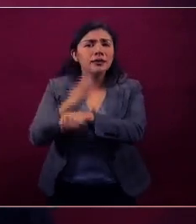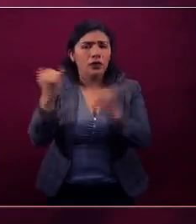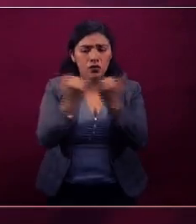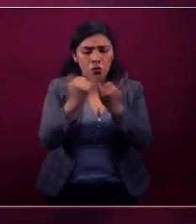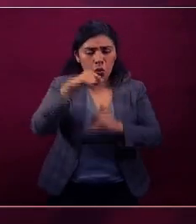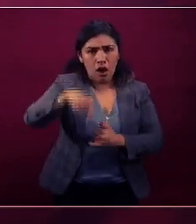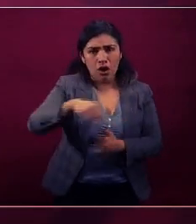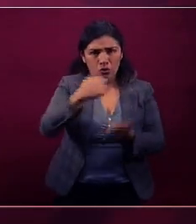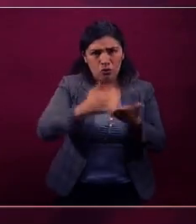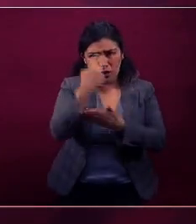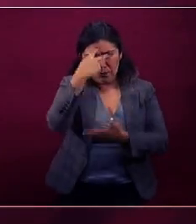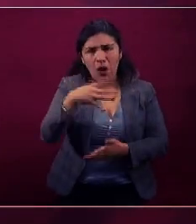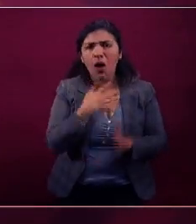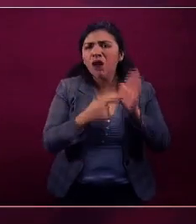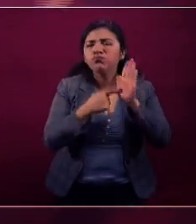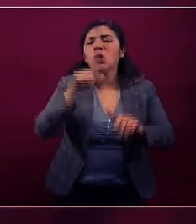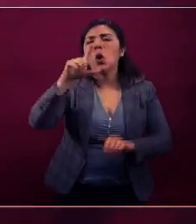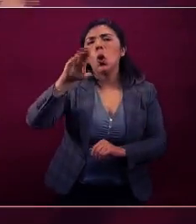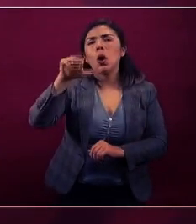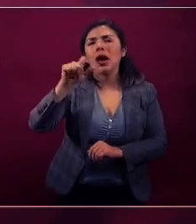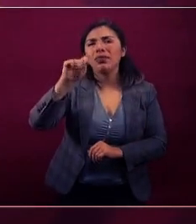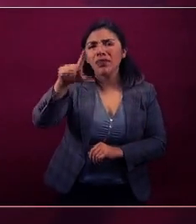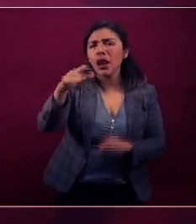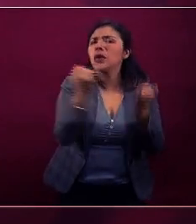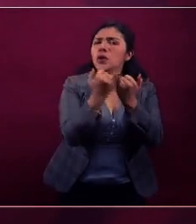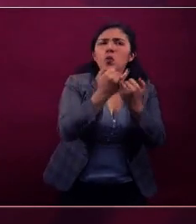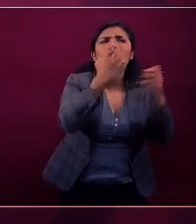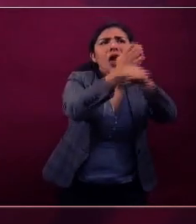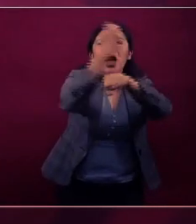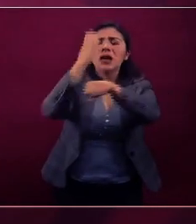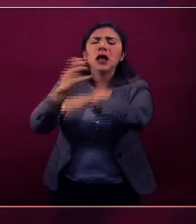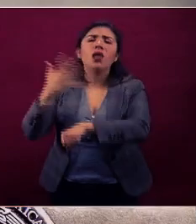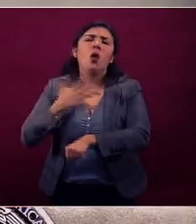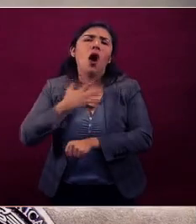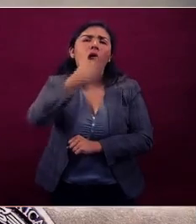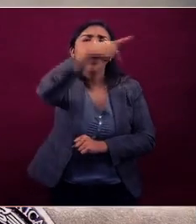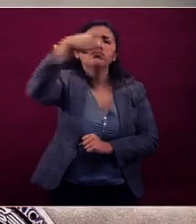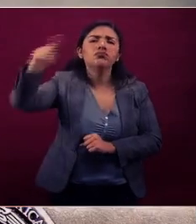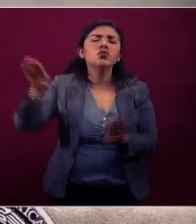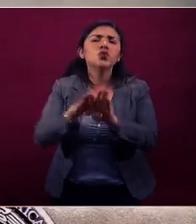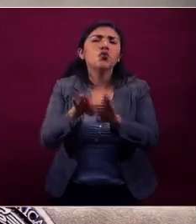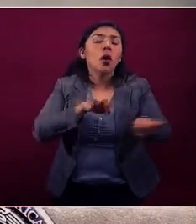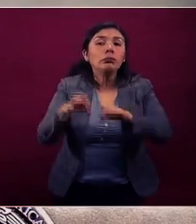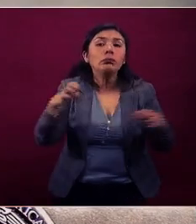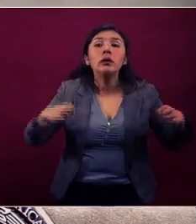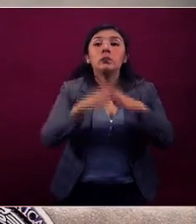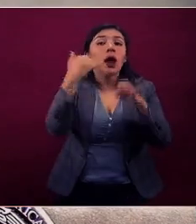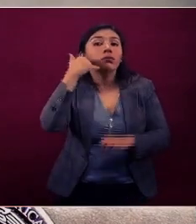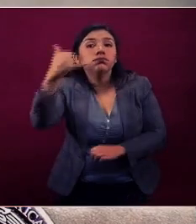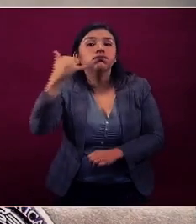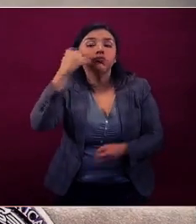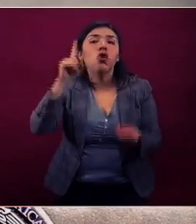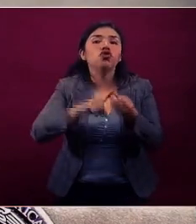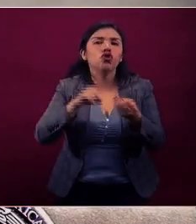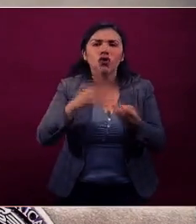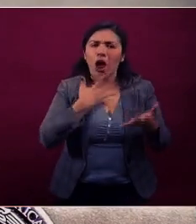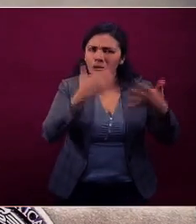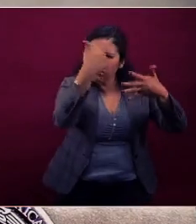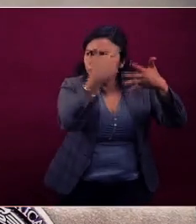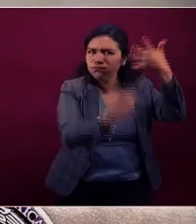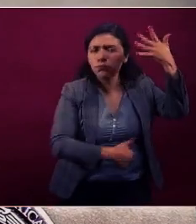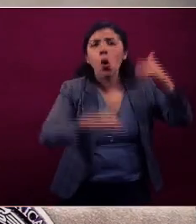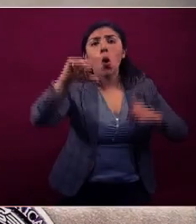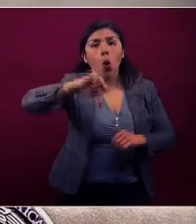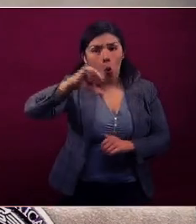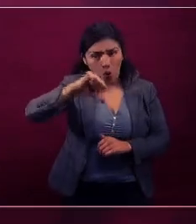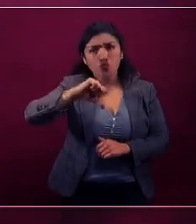México puso el Locatel. Cada estado tiene también otros sistemas en su operación de emergencias que puso a disposición. Y hoy